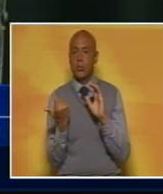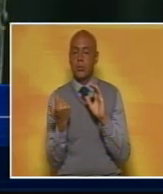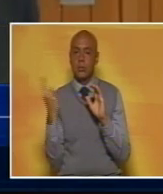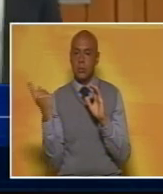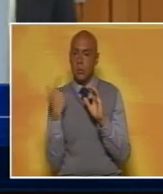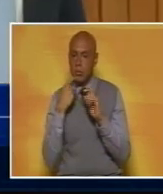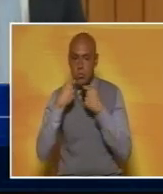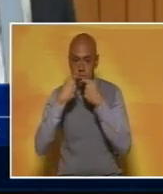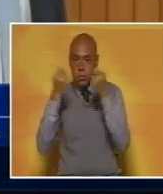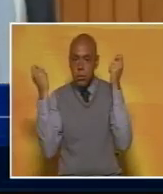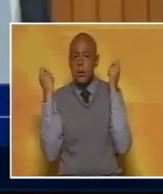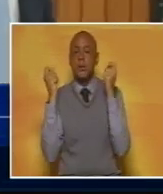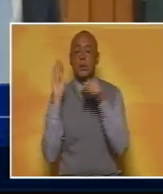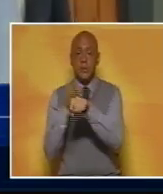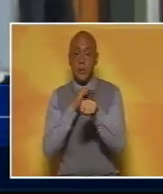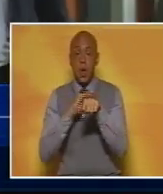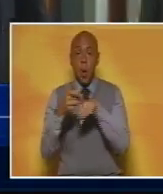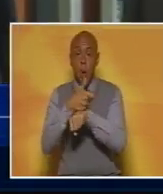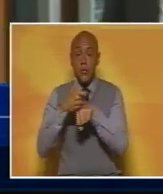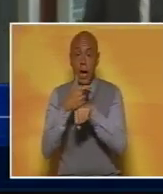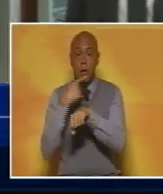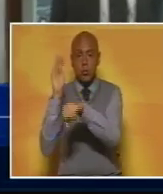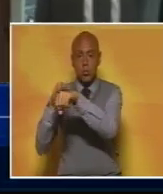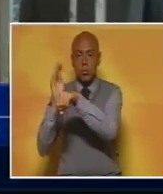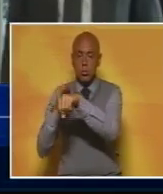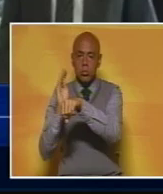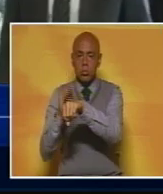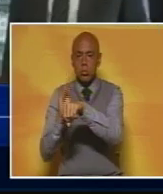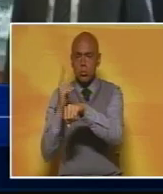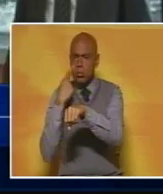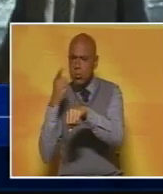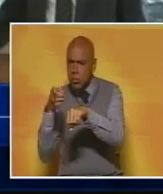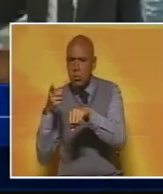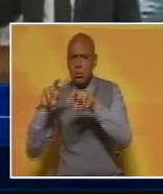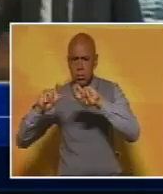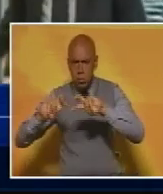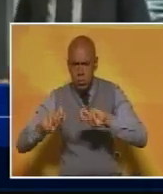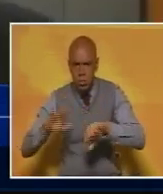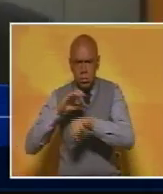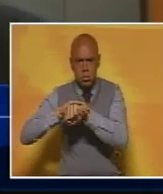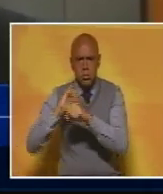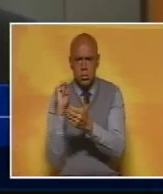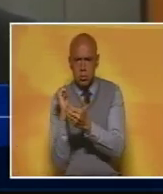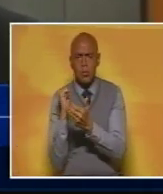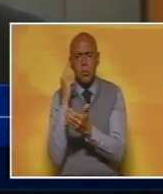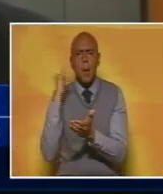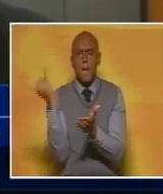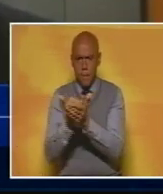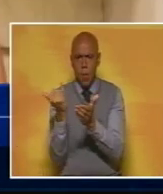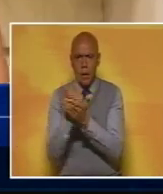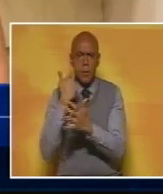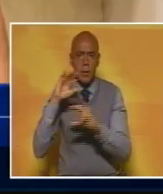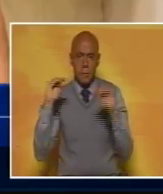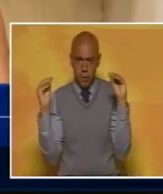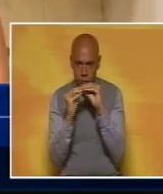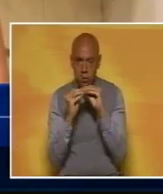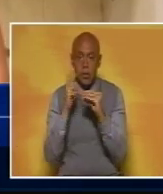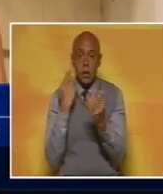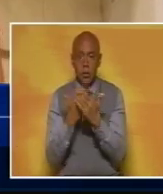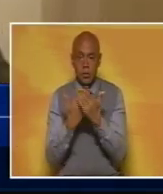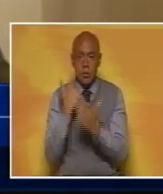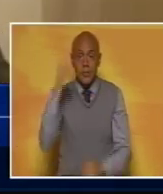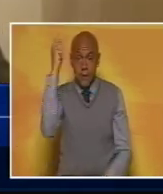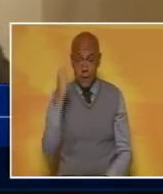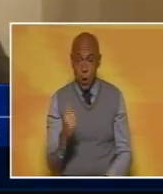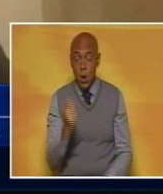el gobierno solicitó a la Fiscalía que abra una investigación para establecer la veracidad de un testimonio que podría